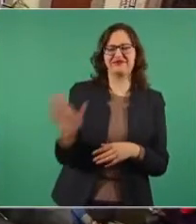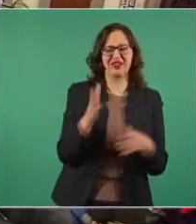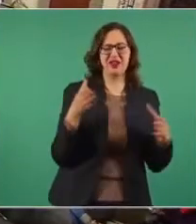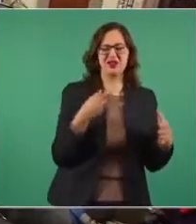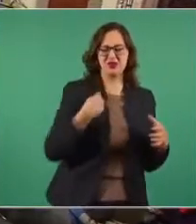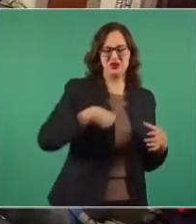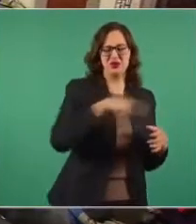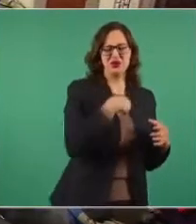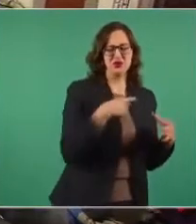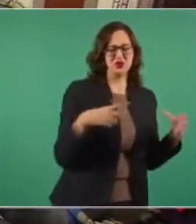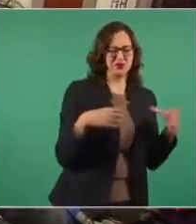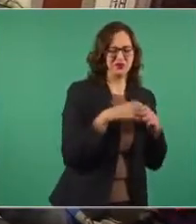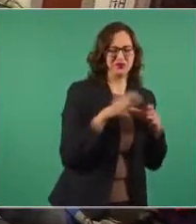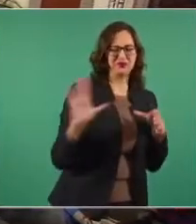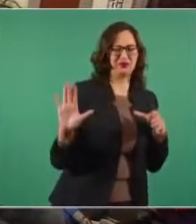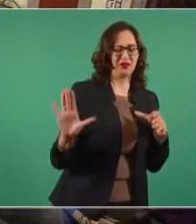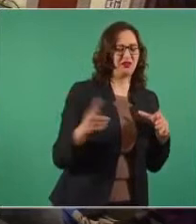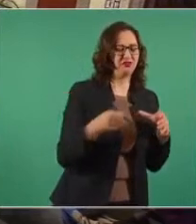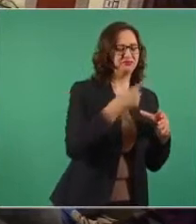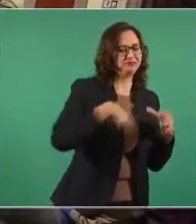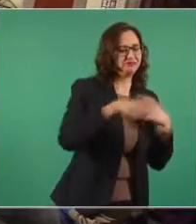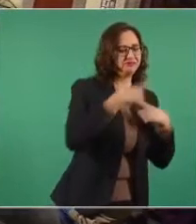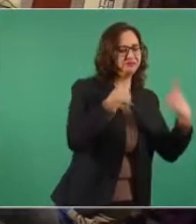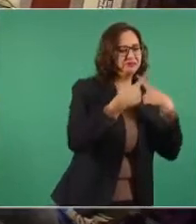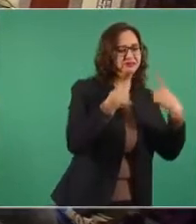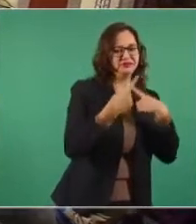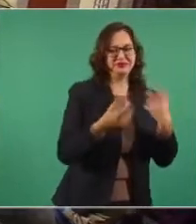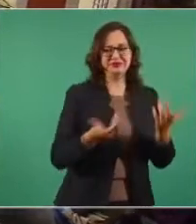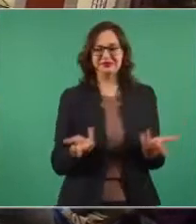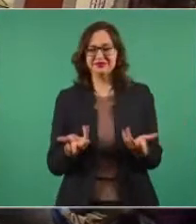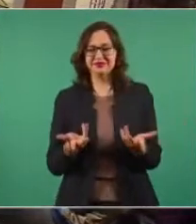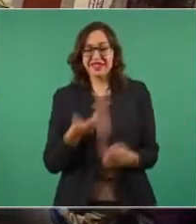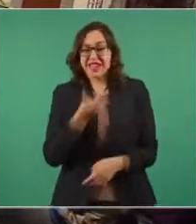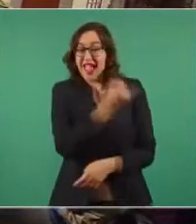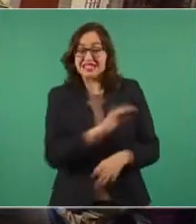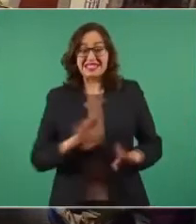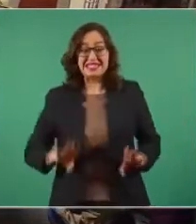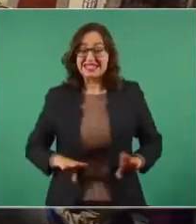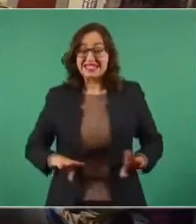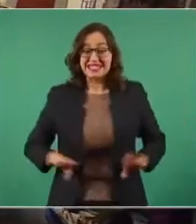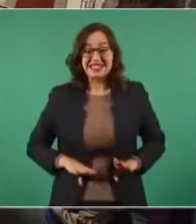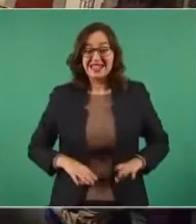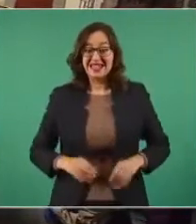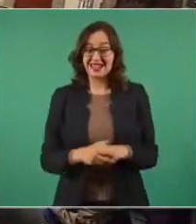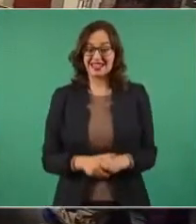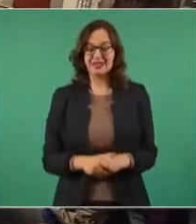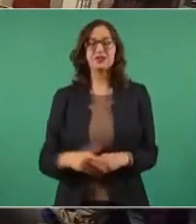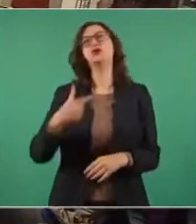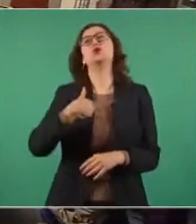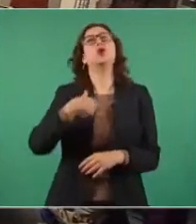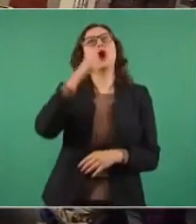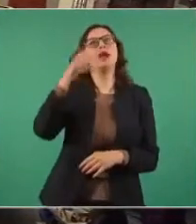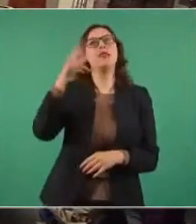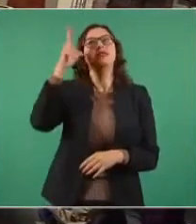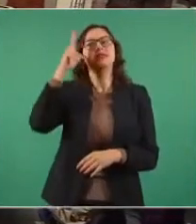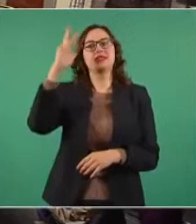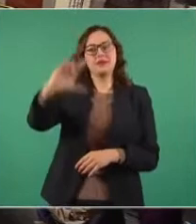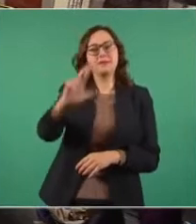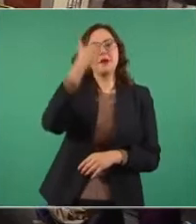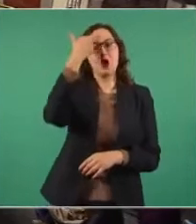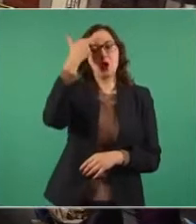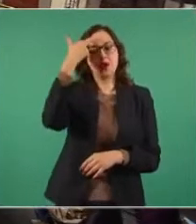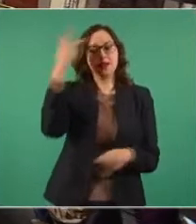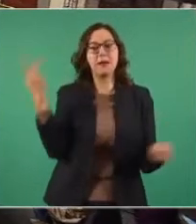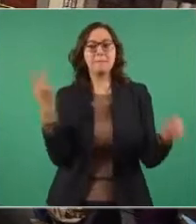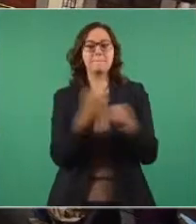ayer antier salió recordando el lenguaje que usaba los políticos